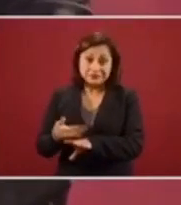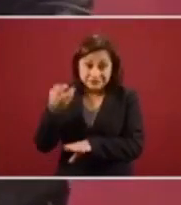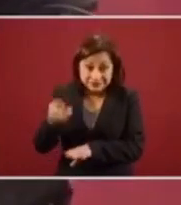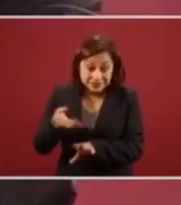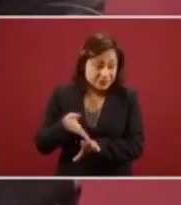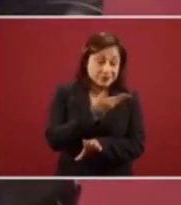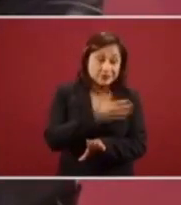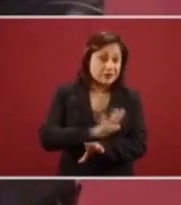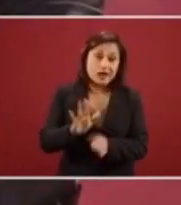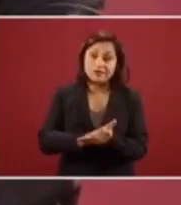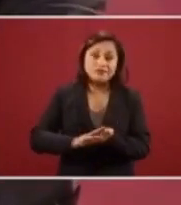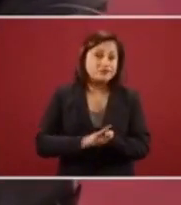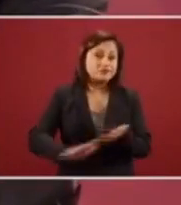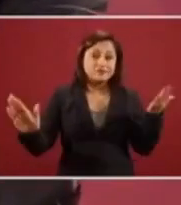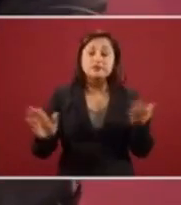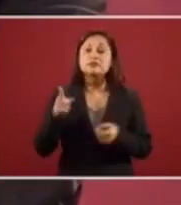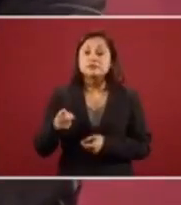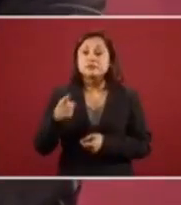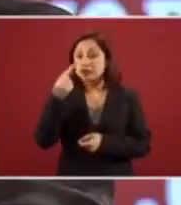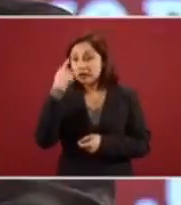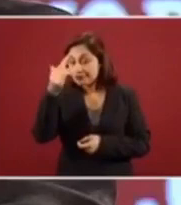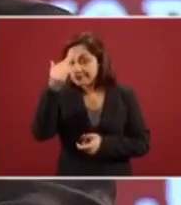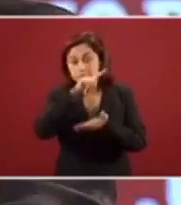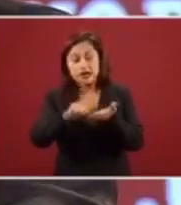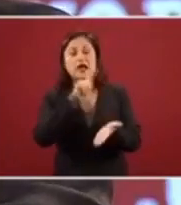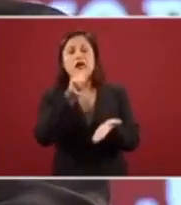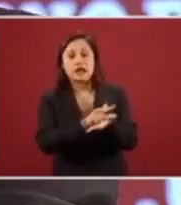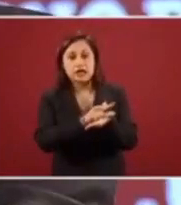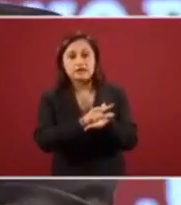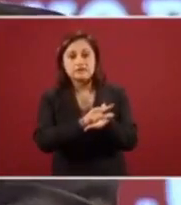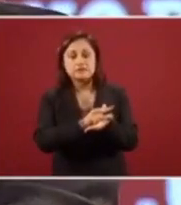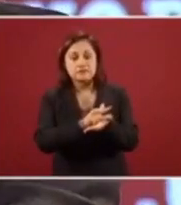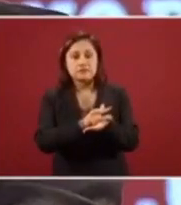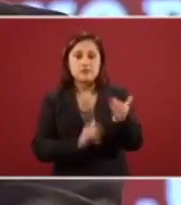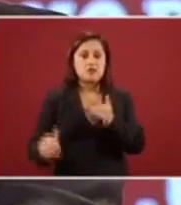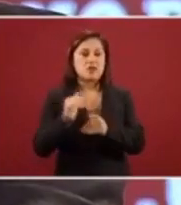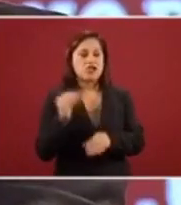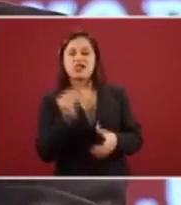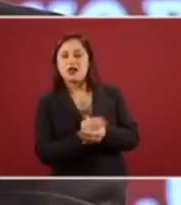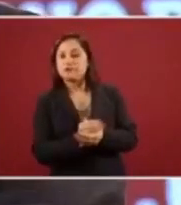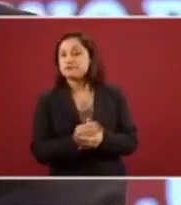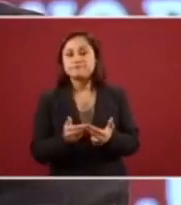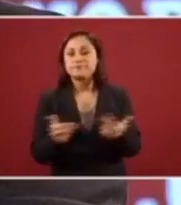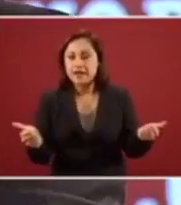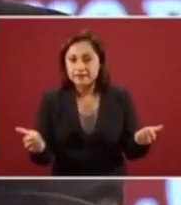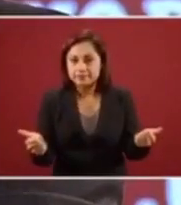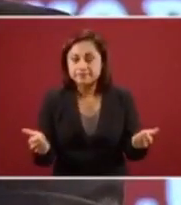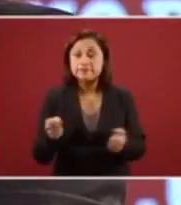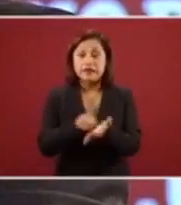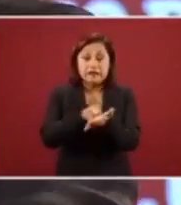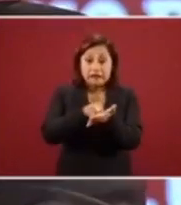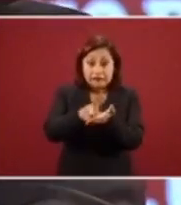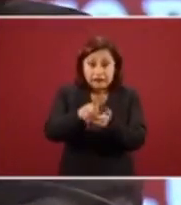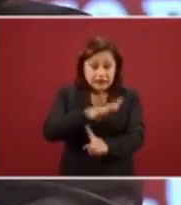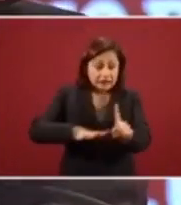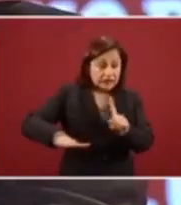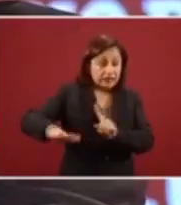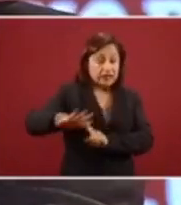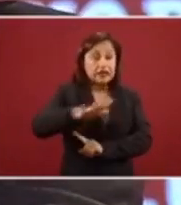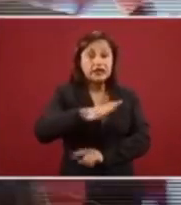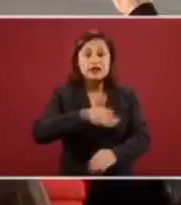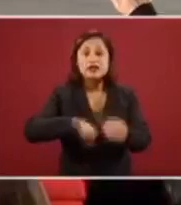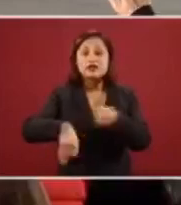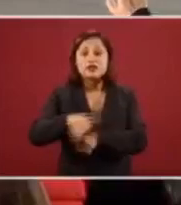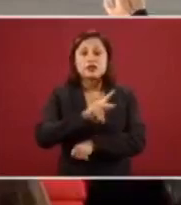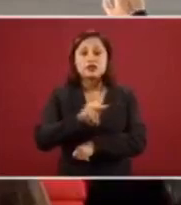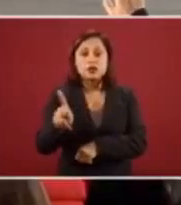por completo. Y es, al margen de la ley, nada. Y por encima de la ley, nadie. Estado de Derecho. No, estado de choque.